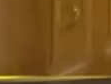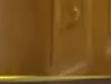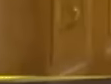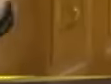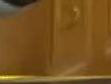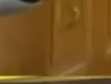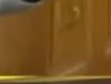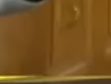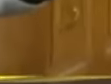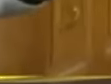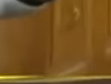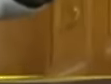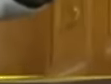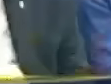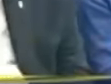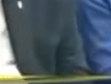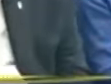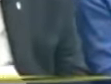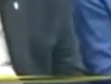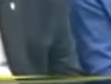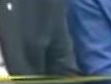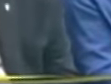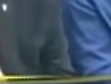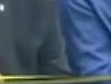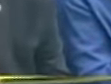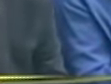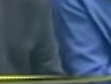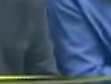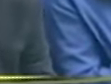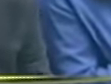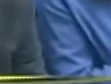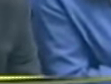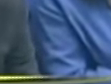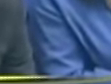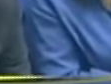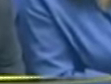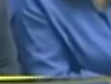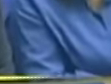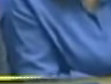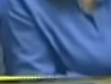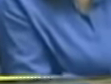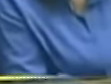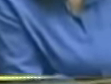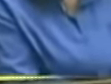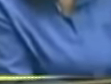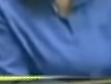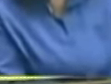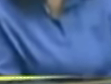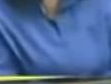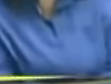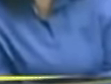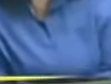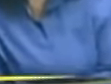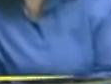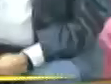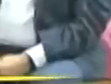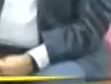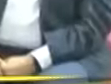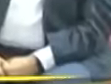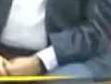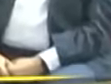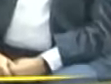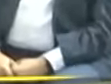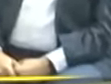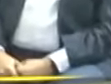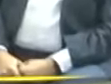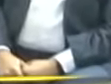que agradecer al pueblo de Venezuela su empeño, su perseverancia, su sacrificio, su lucha, su innovación,